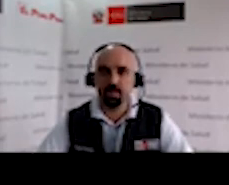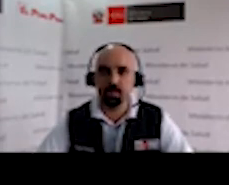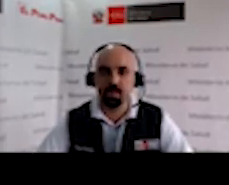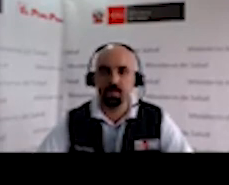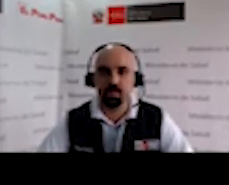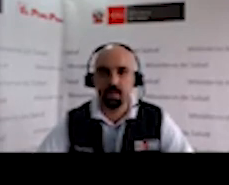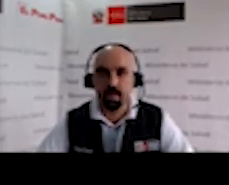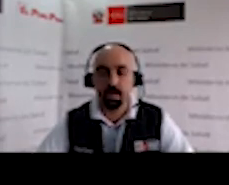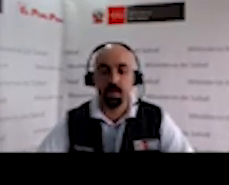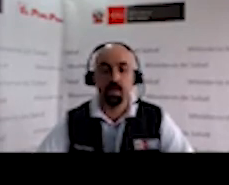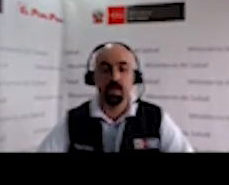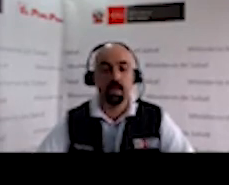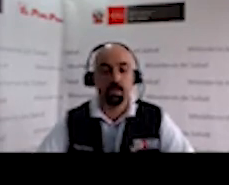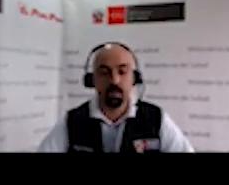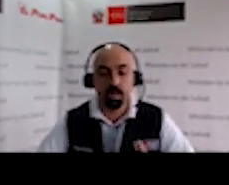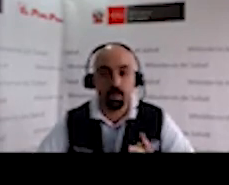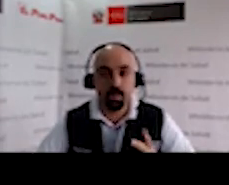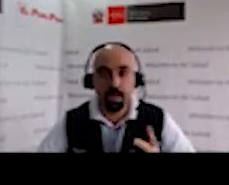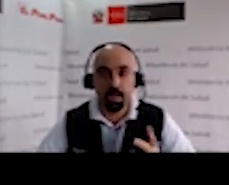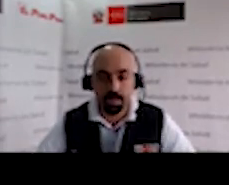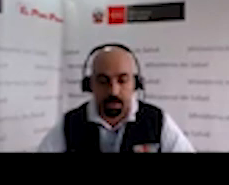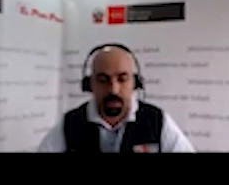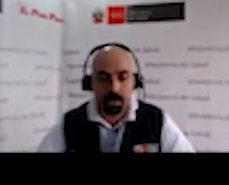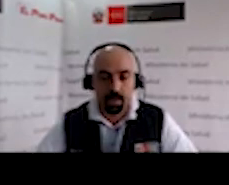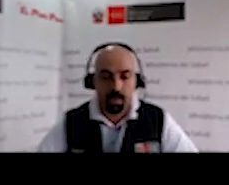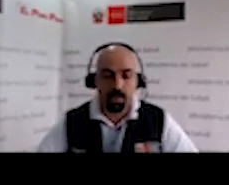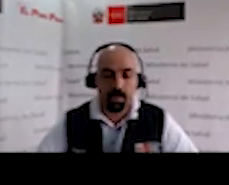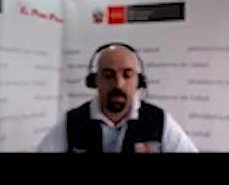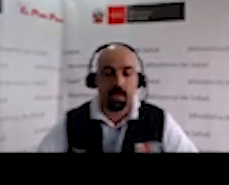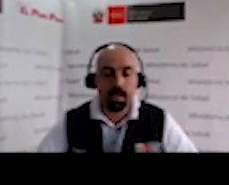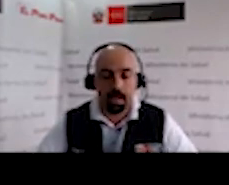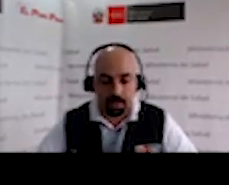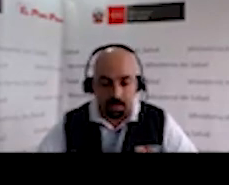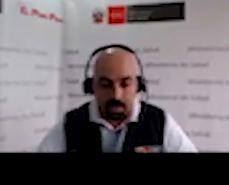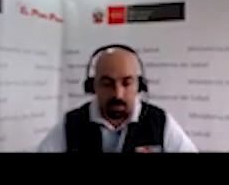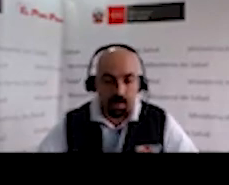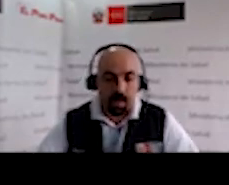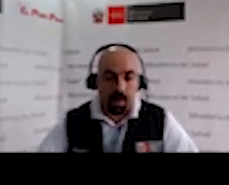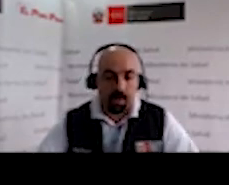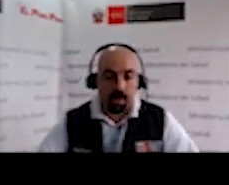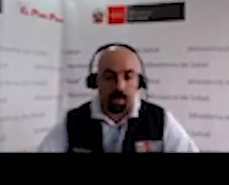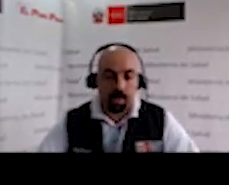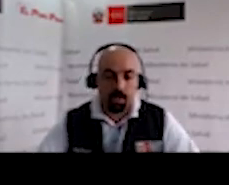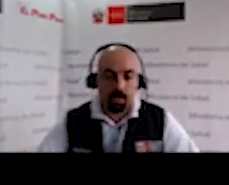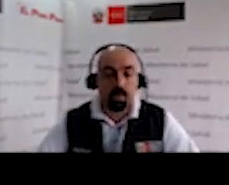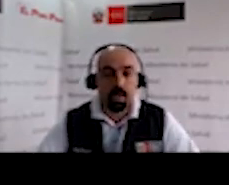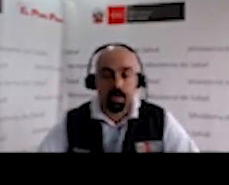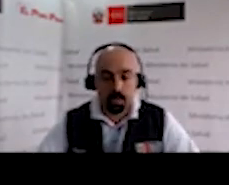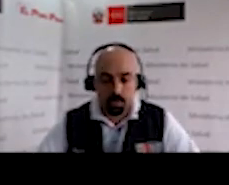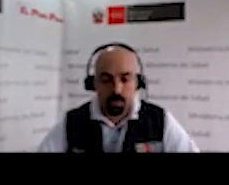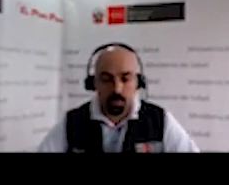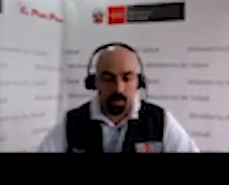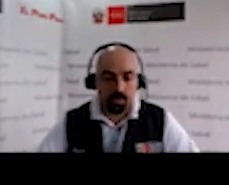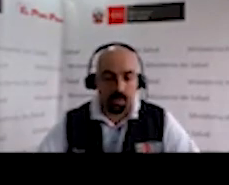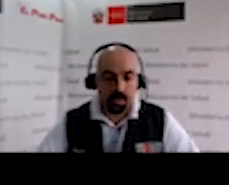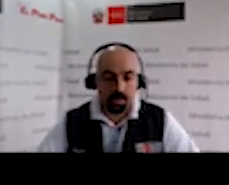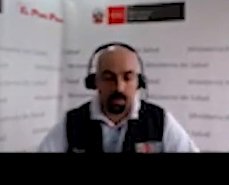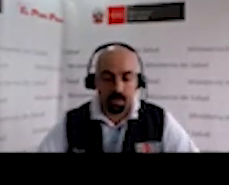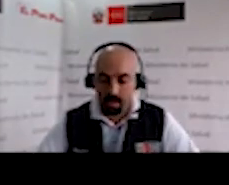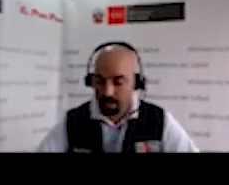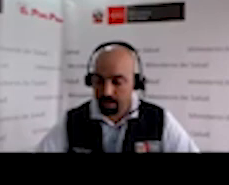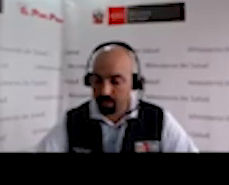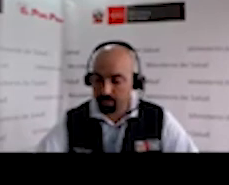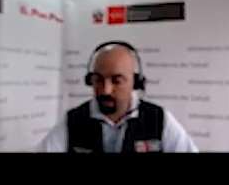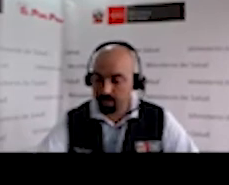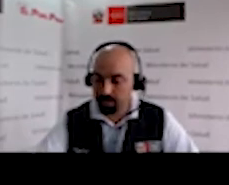Importantísimo, doctora, muchísimas gracias. Tenemos una pregunta en el chat. Dice así, gracias, un gran saludo y felicitaciones